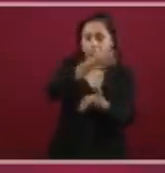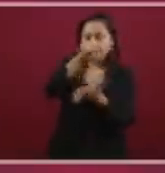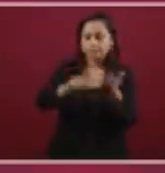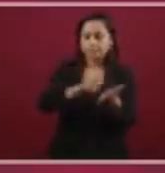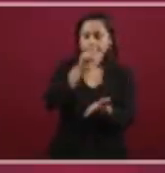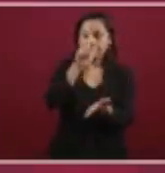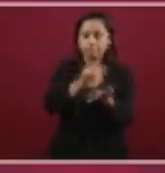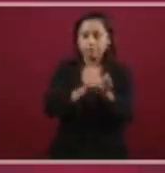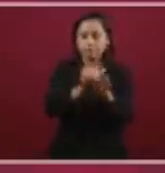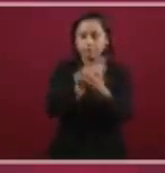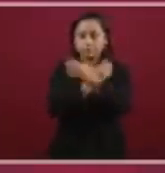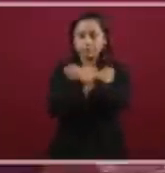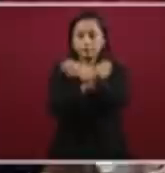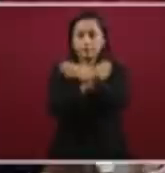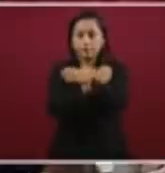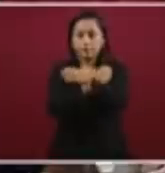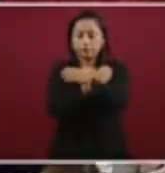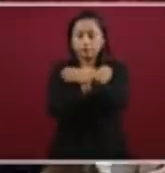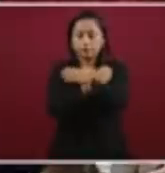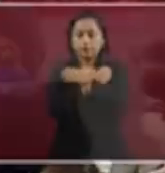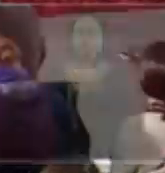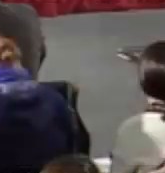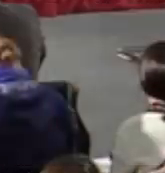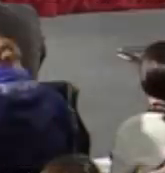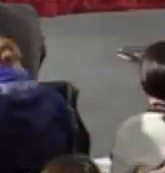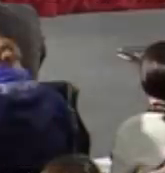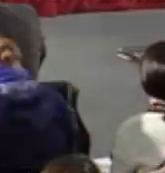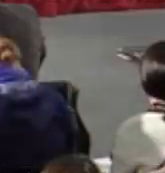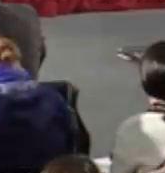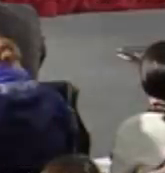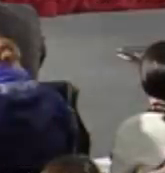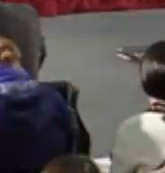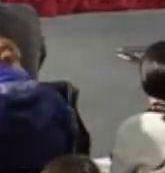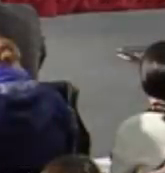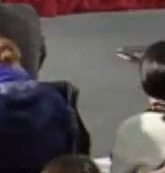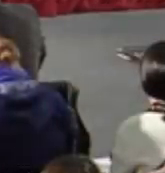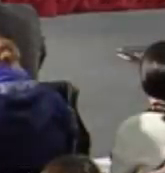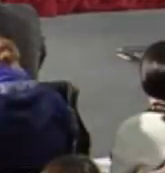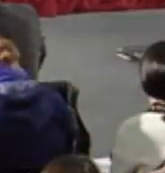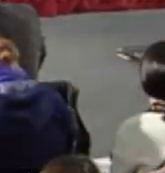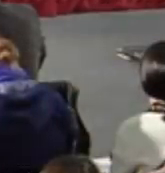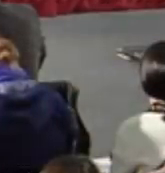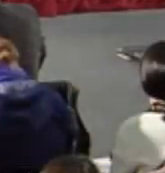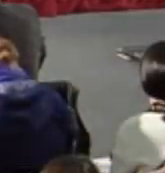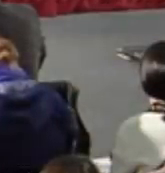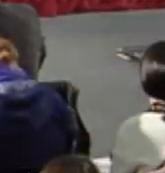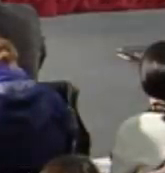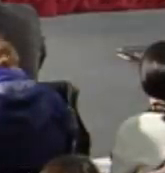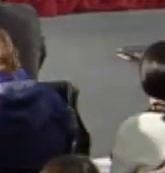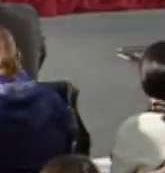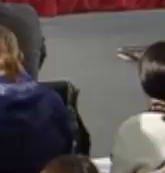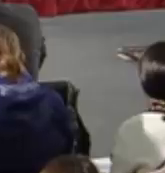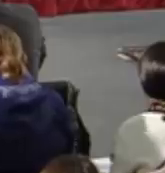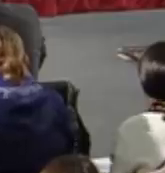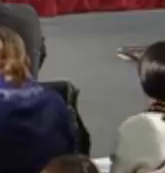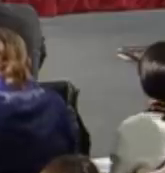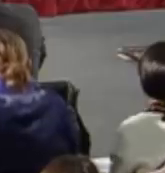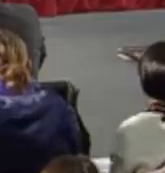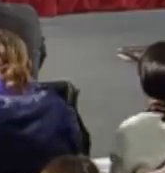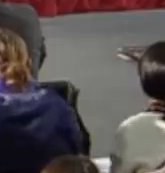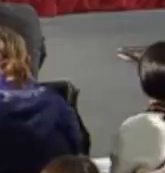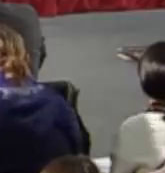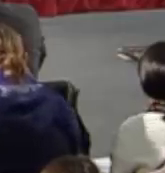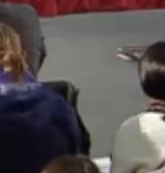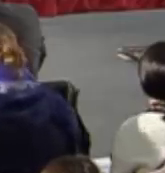educativa ya hemos hablado fue un avance siempre hay oposición